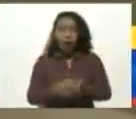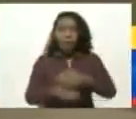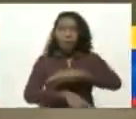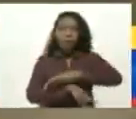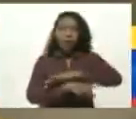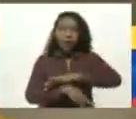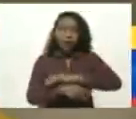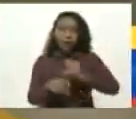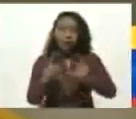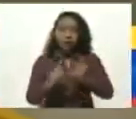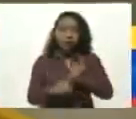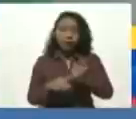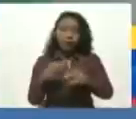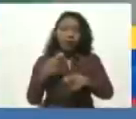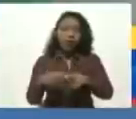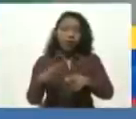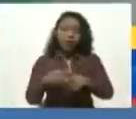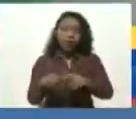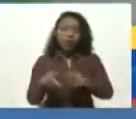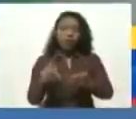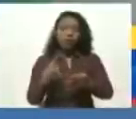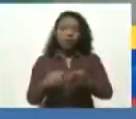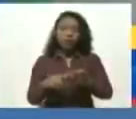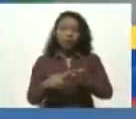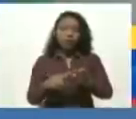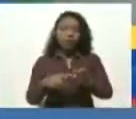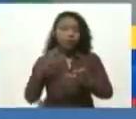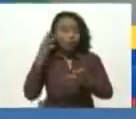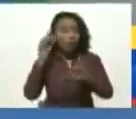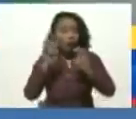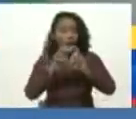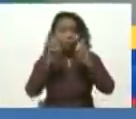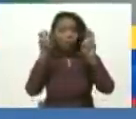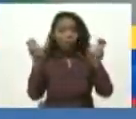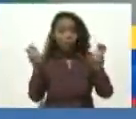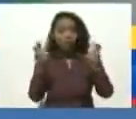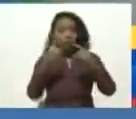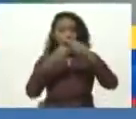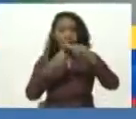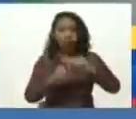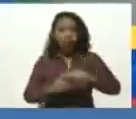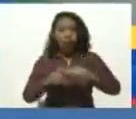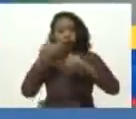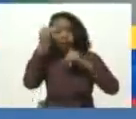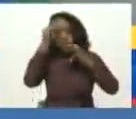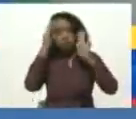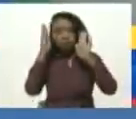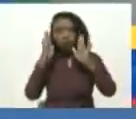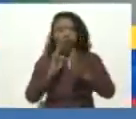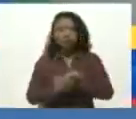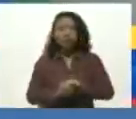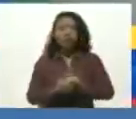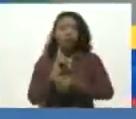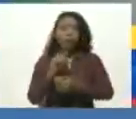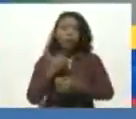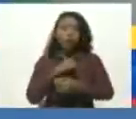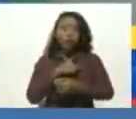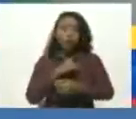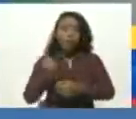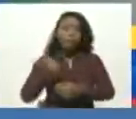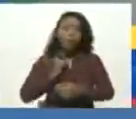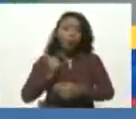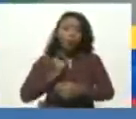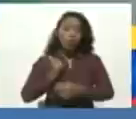pediatría, medicina interna, ginecostetricia, que se vienen a sumar a estas áreas de atención. También nosotros hemos